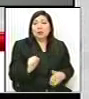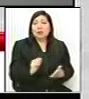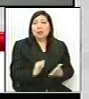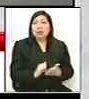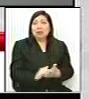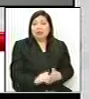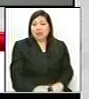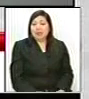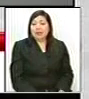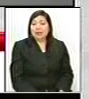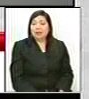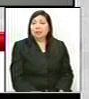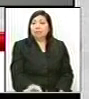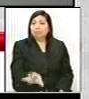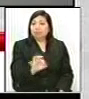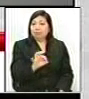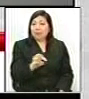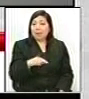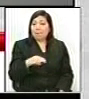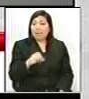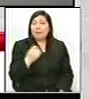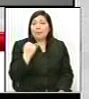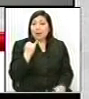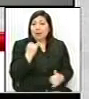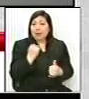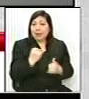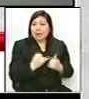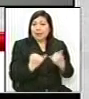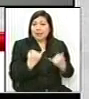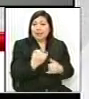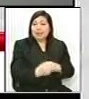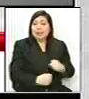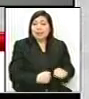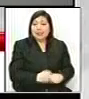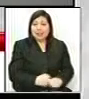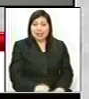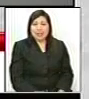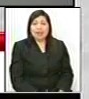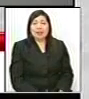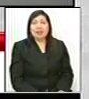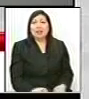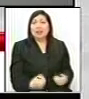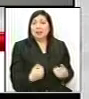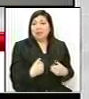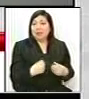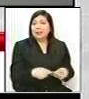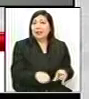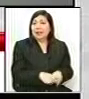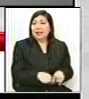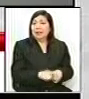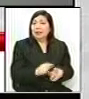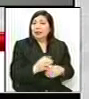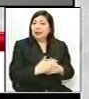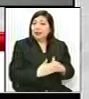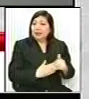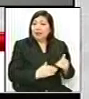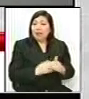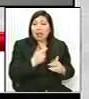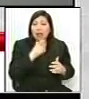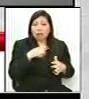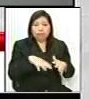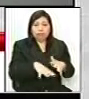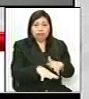que estamos solicitando al MEF para concluir este año. Tenemos también la construcción del sistema de agua